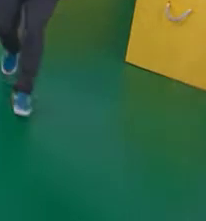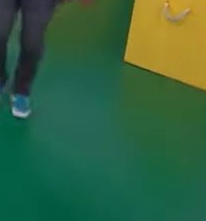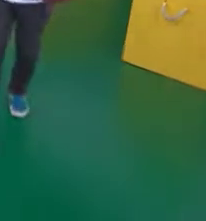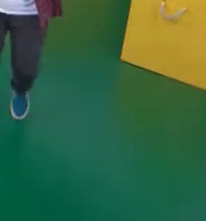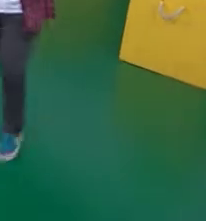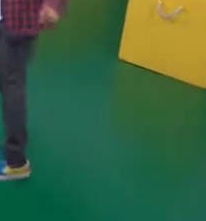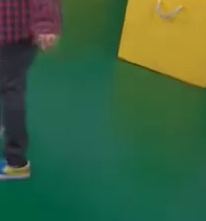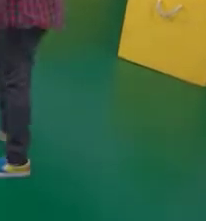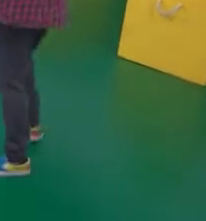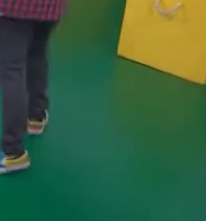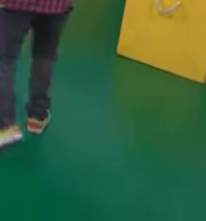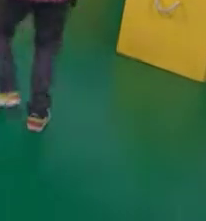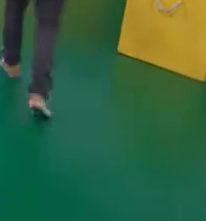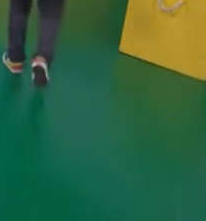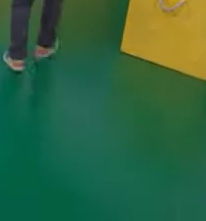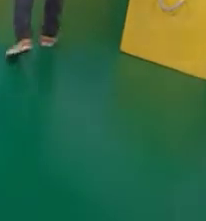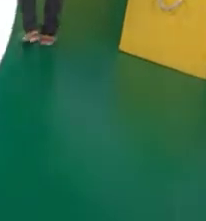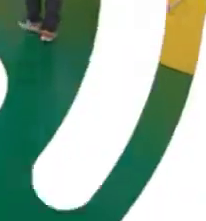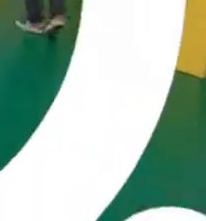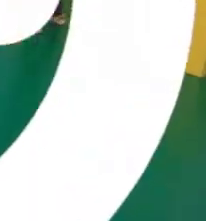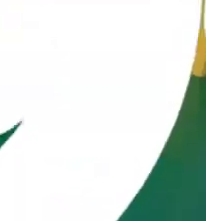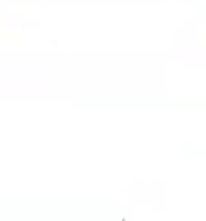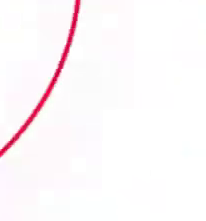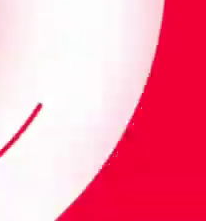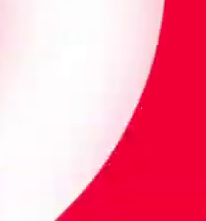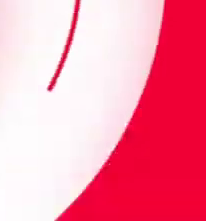¡Qué divertido!